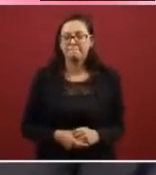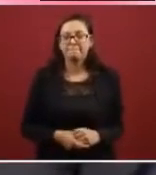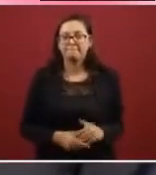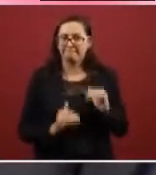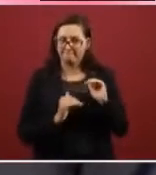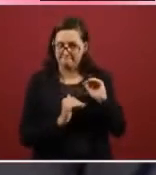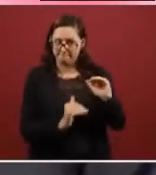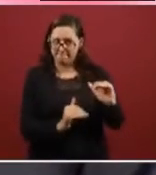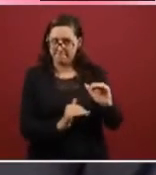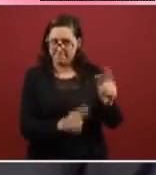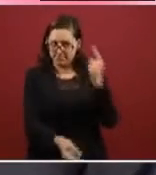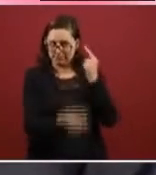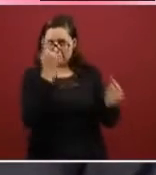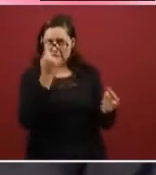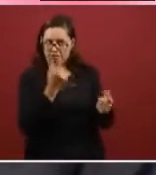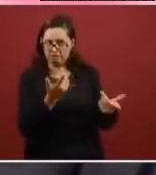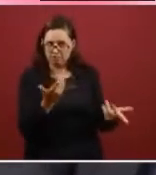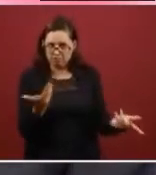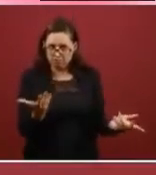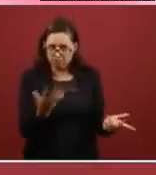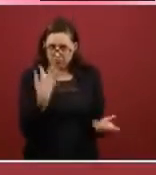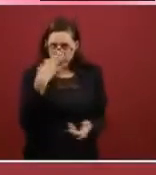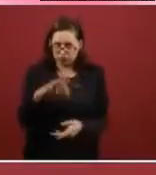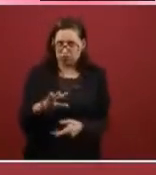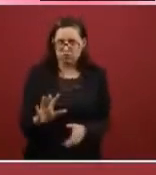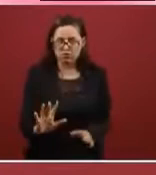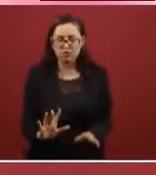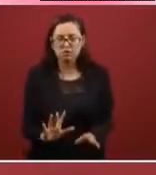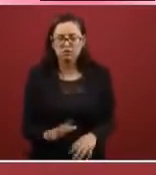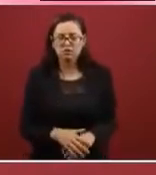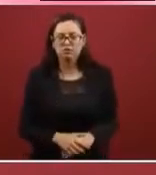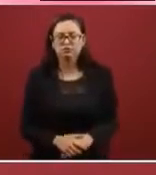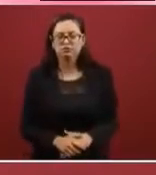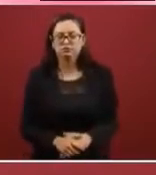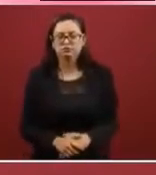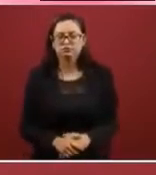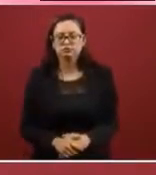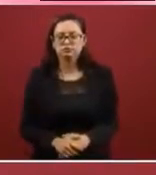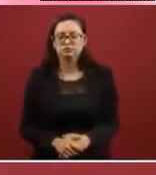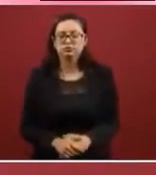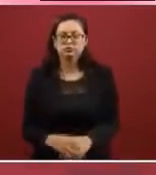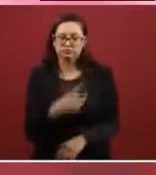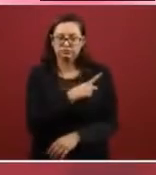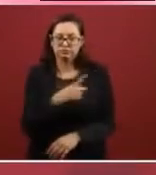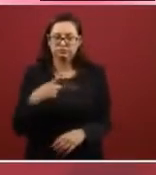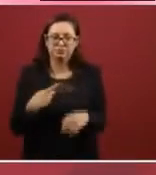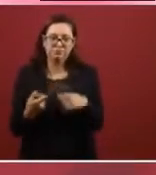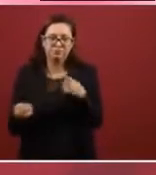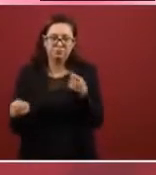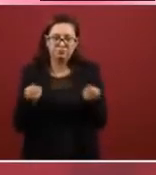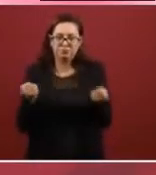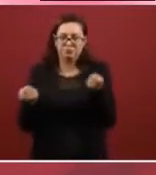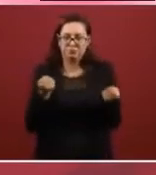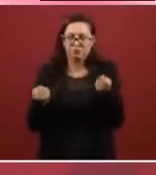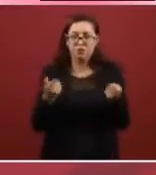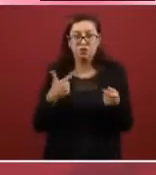limite. Its limits. Claro. But of course, no we need to